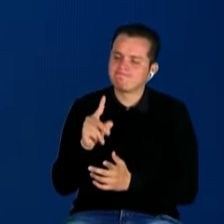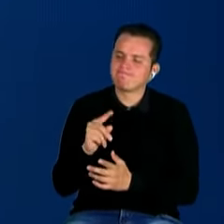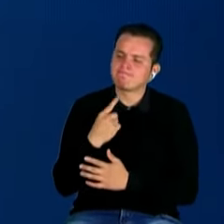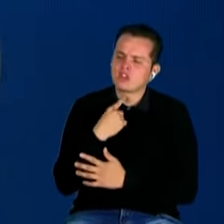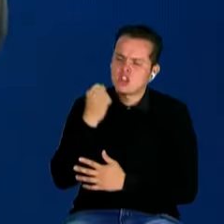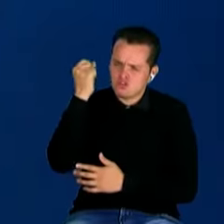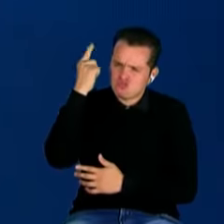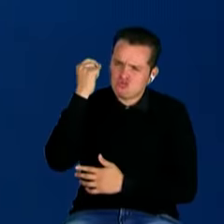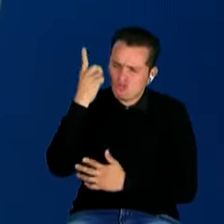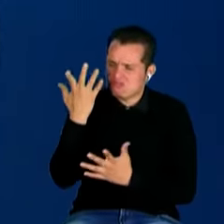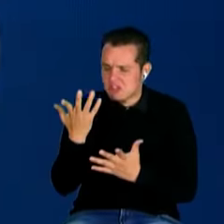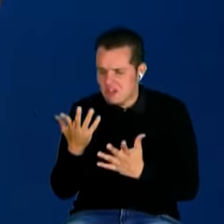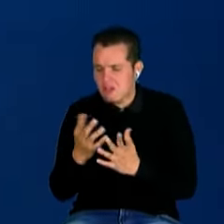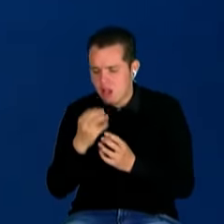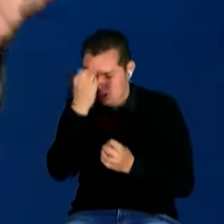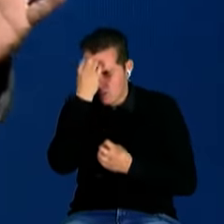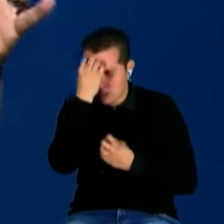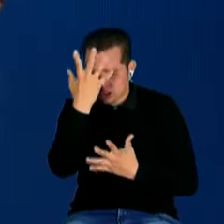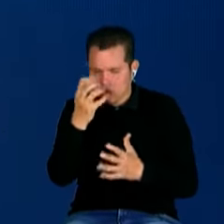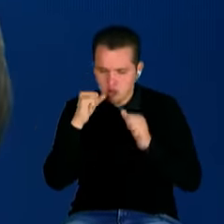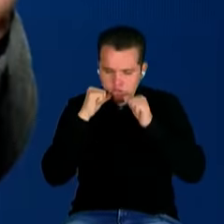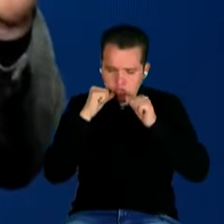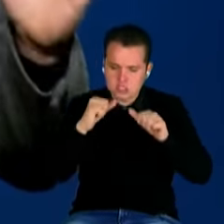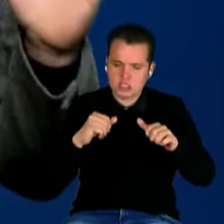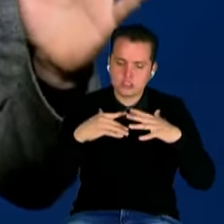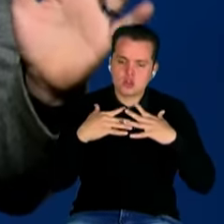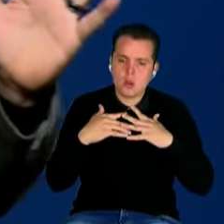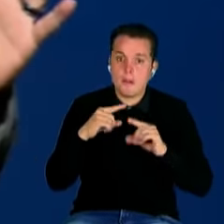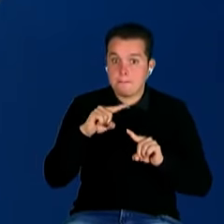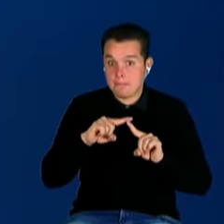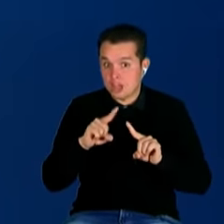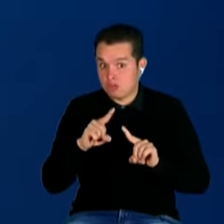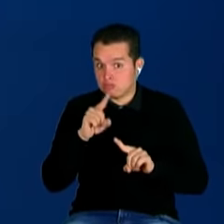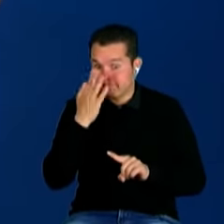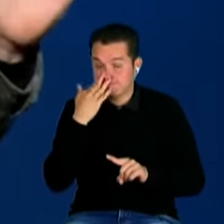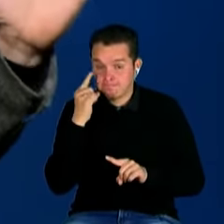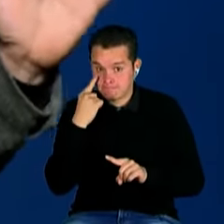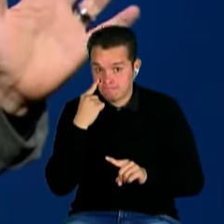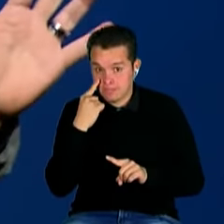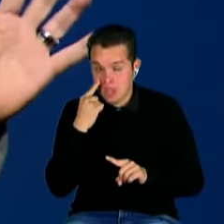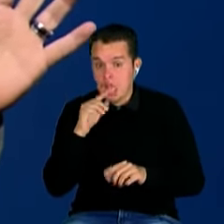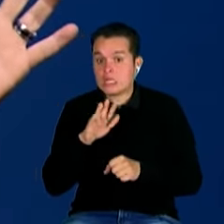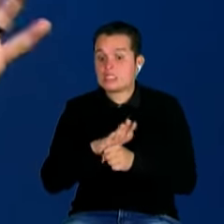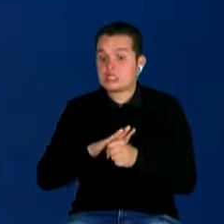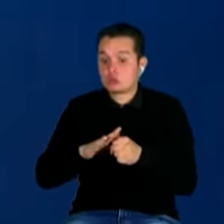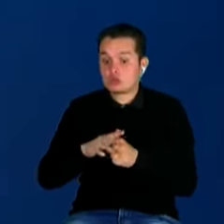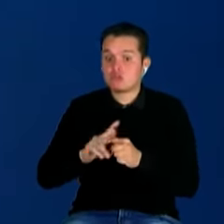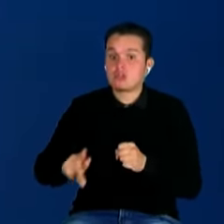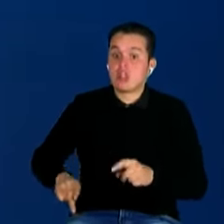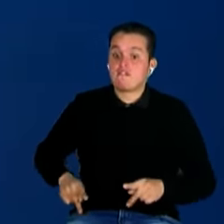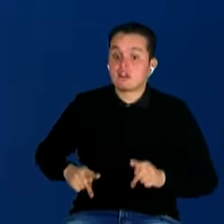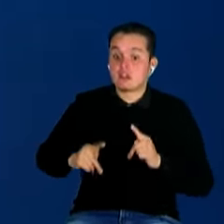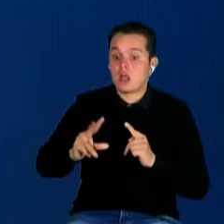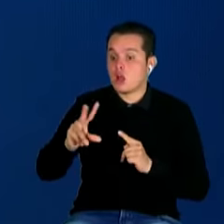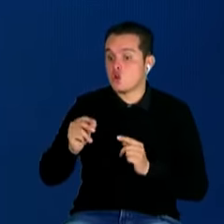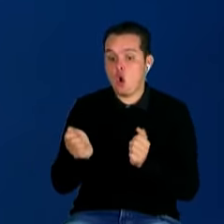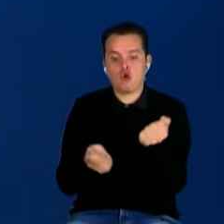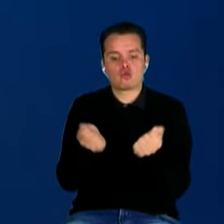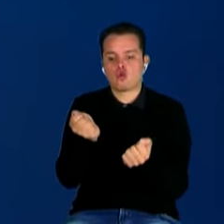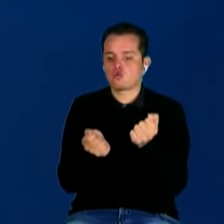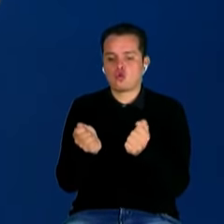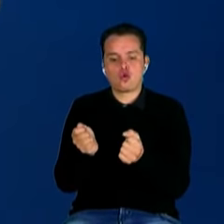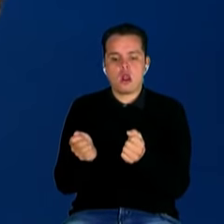que la obediencia y bendición, pero David, también hay situaciones en la vida donde tú no puedes controlar